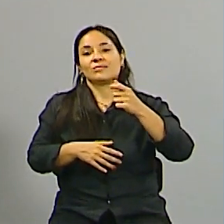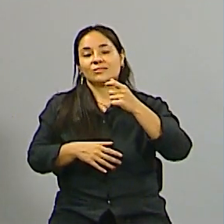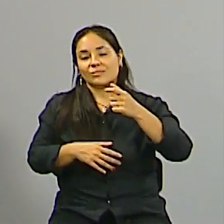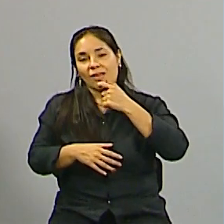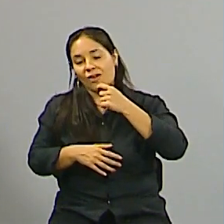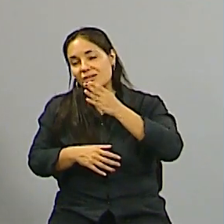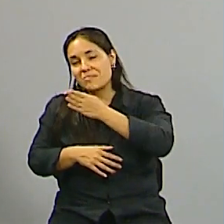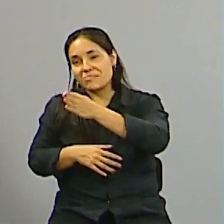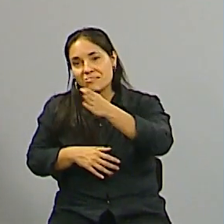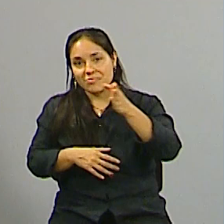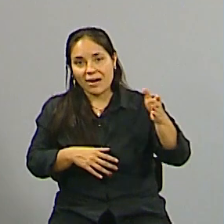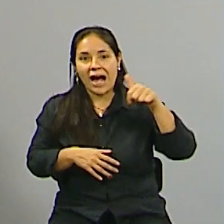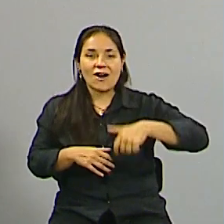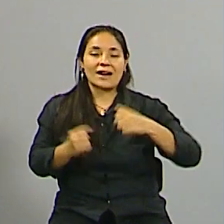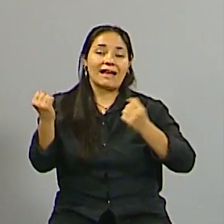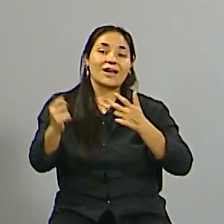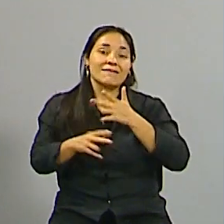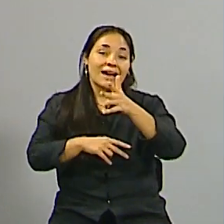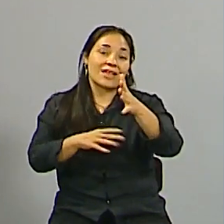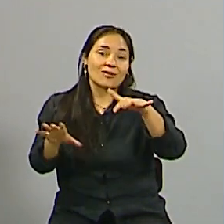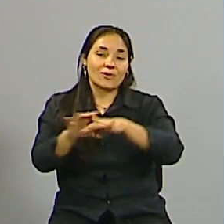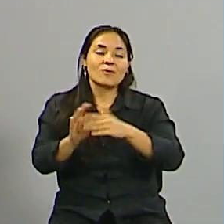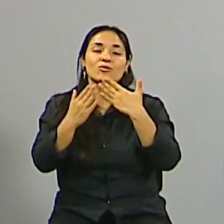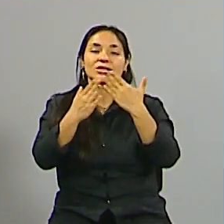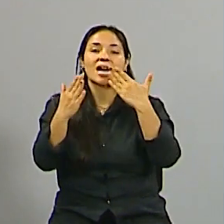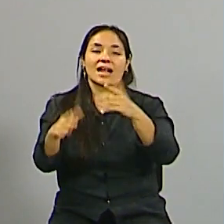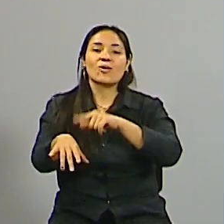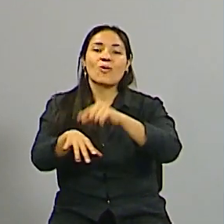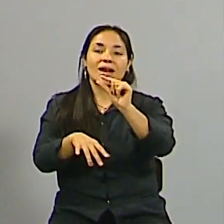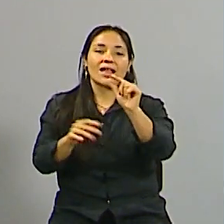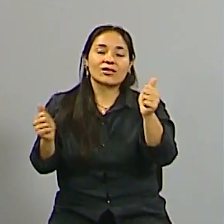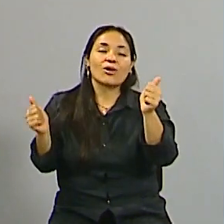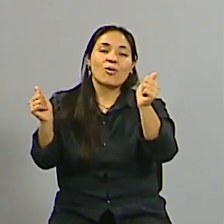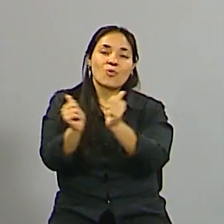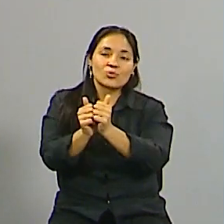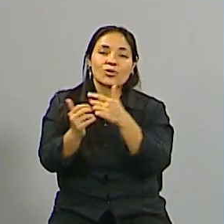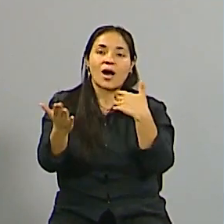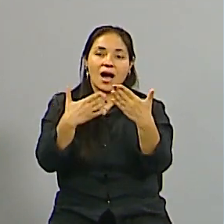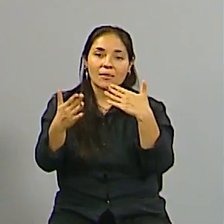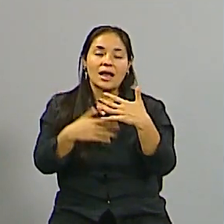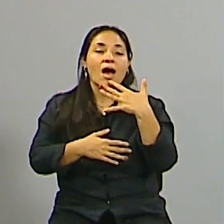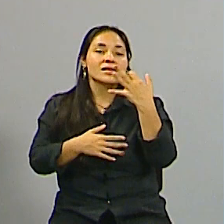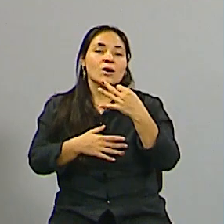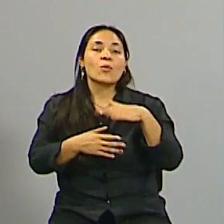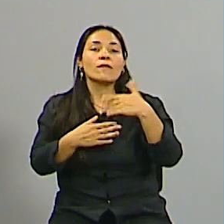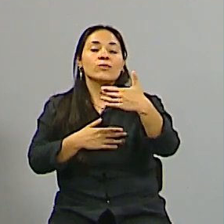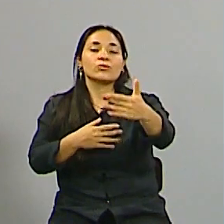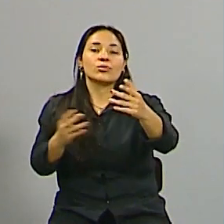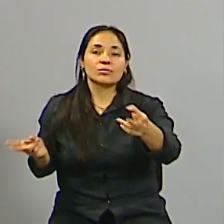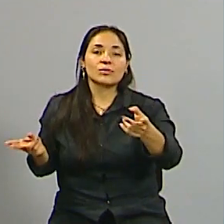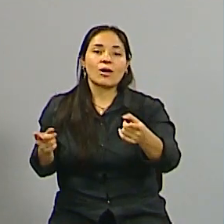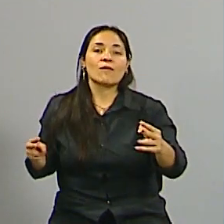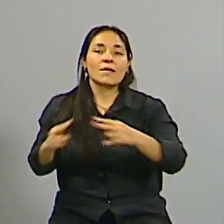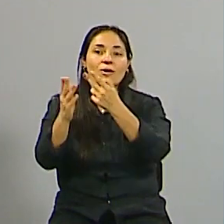Sabemos que estás viajando en este momento, así es que te agradecemos este ratito con nosotros. Y bueno, seguramente vamos a tener otra oportunidad de charlar antes de que lleguen